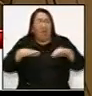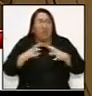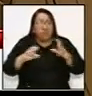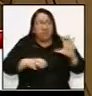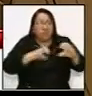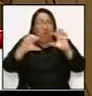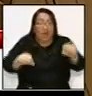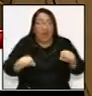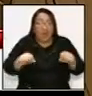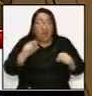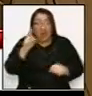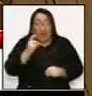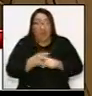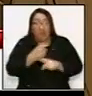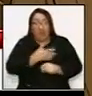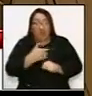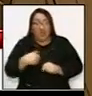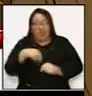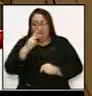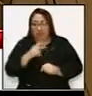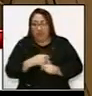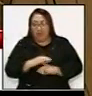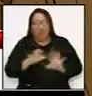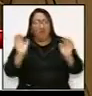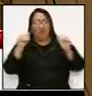a detenerse a un expresidente de la República,